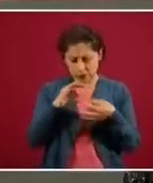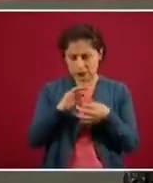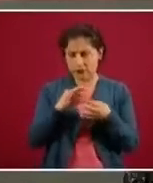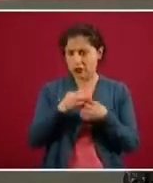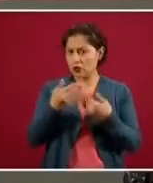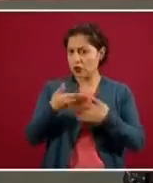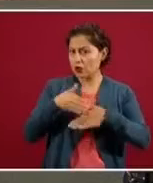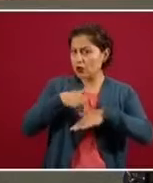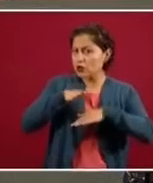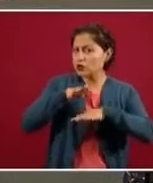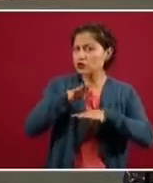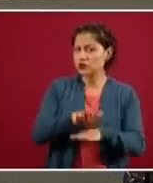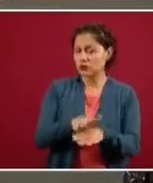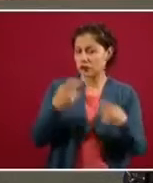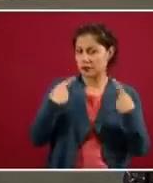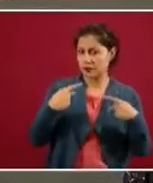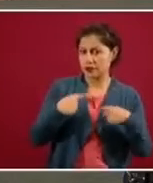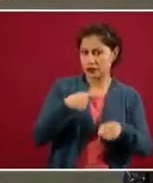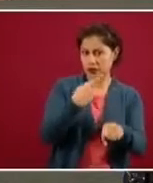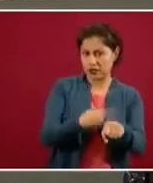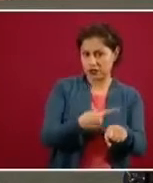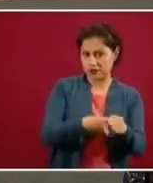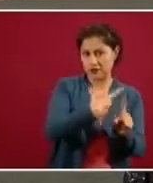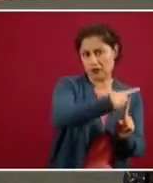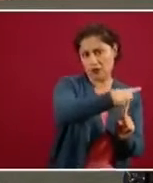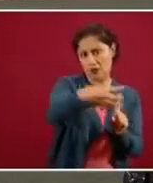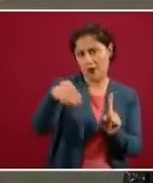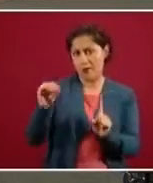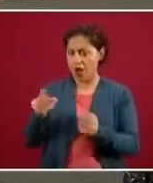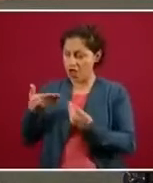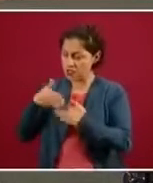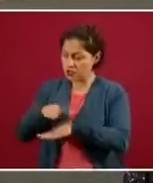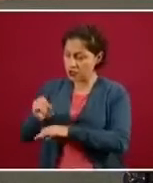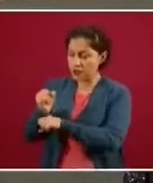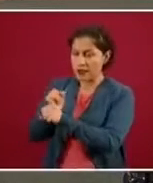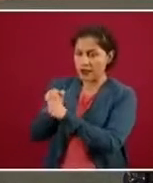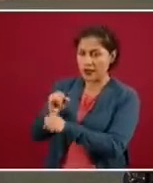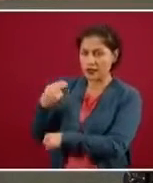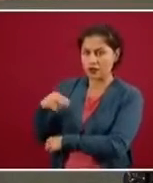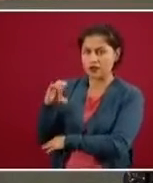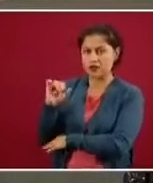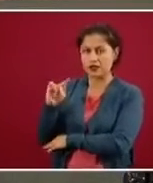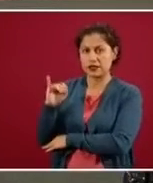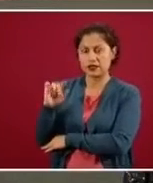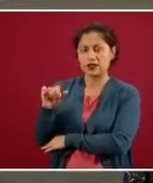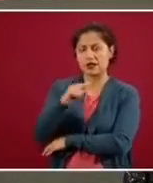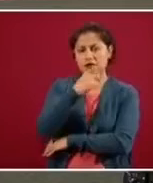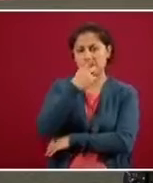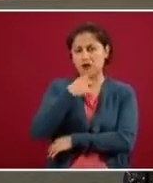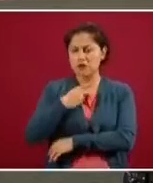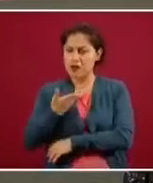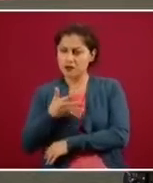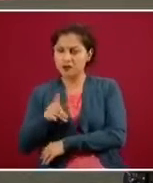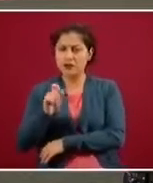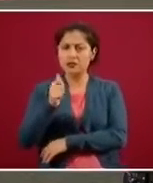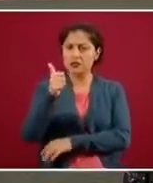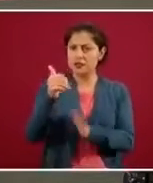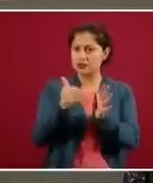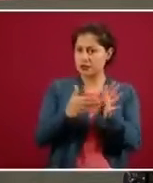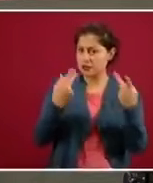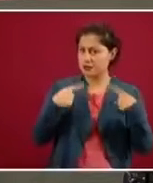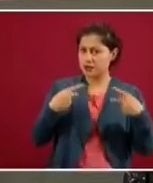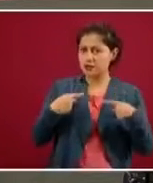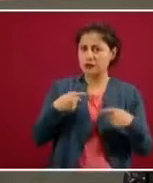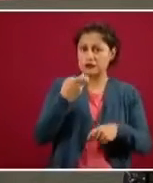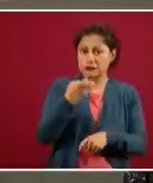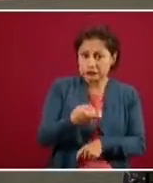base en el modelo Centinela, que ronda aproximadamente, nos comentó usted, en 26,000 casos. Esta cifra escandalizó a algunas